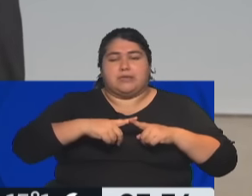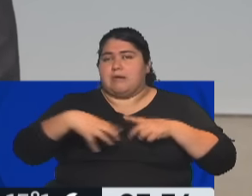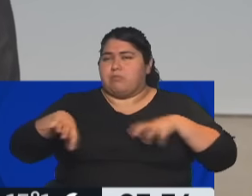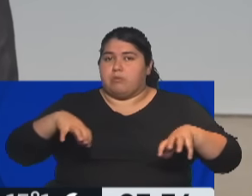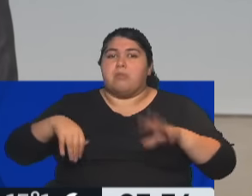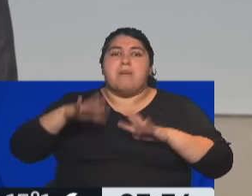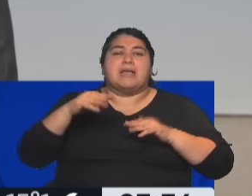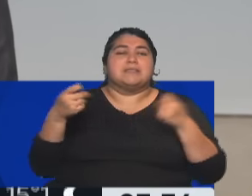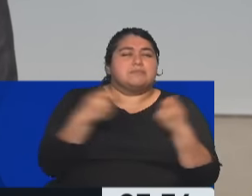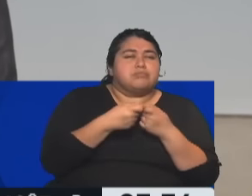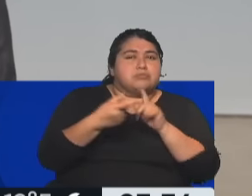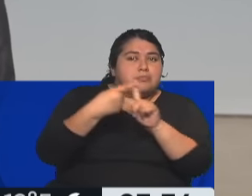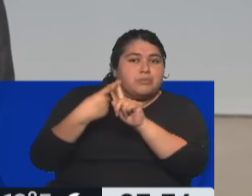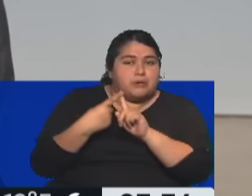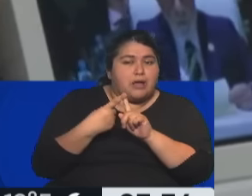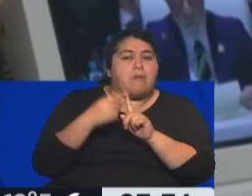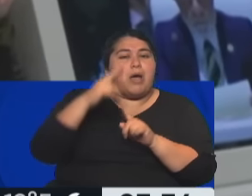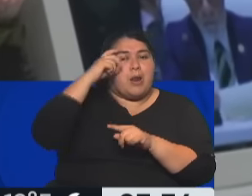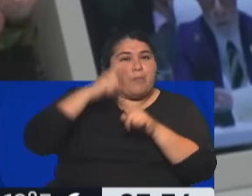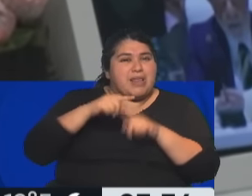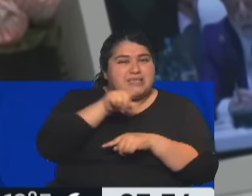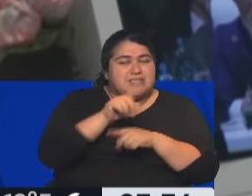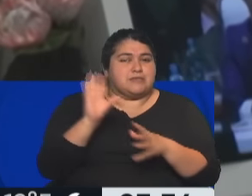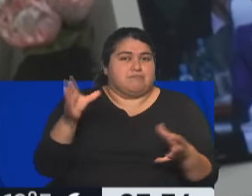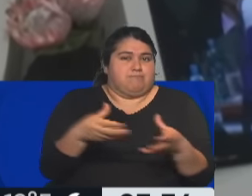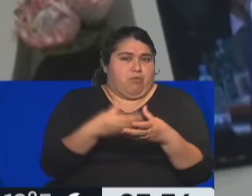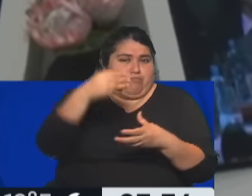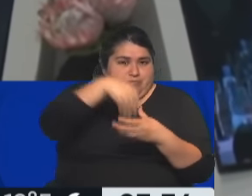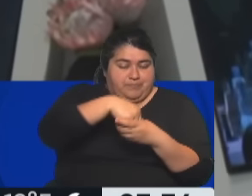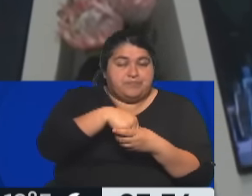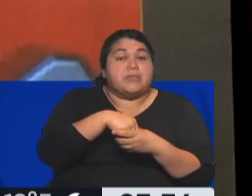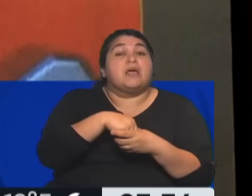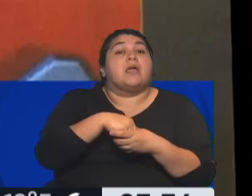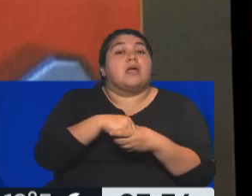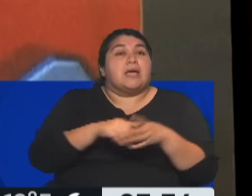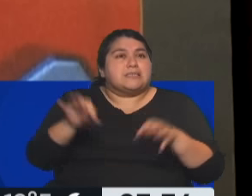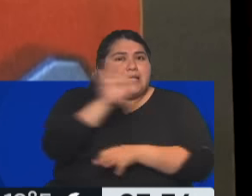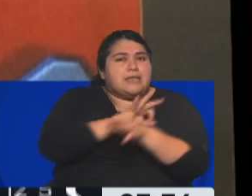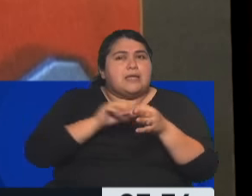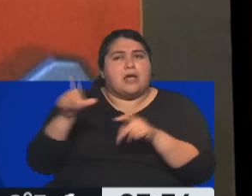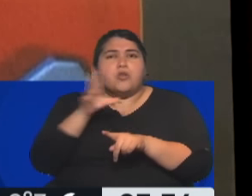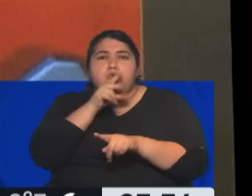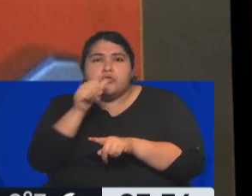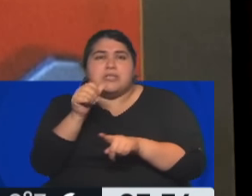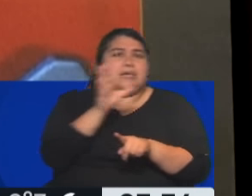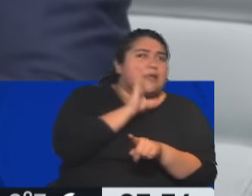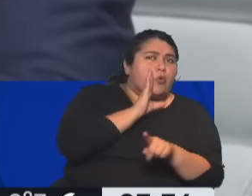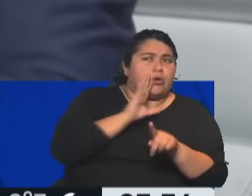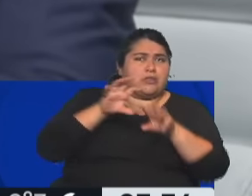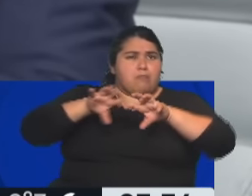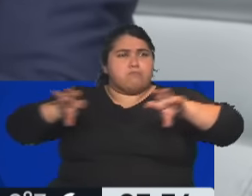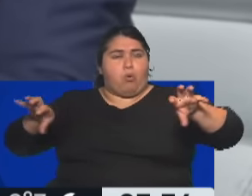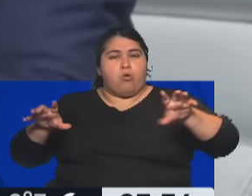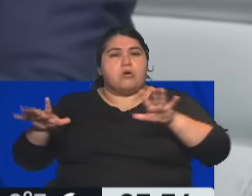con los países que integran el BRICS ampliado. Así, en el ajedrez global, el desafío ruso a Estados Unidos funciona porque